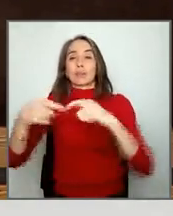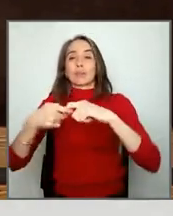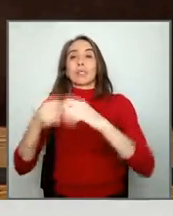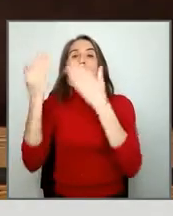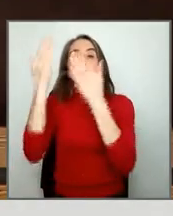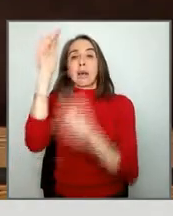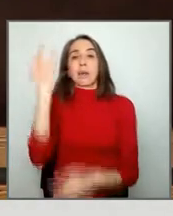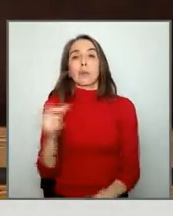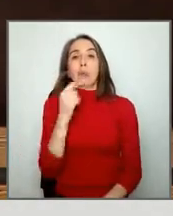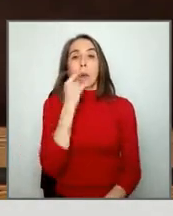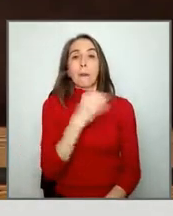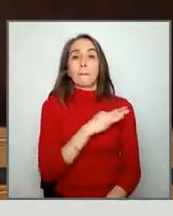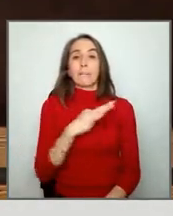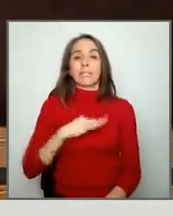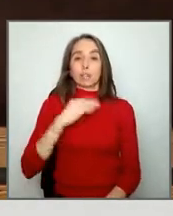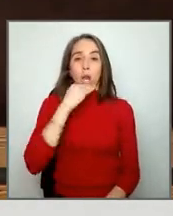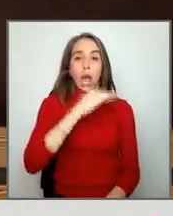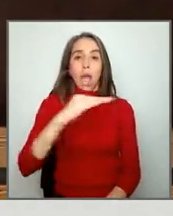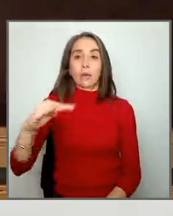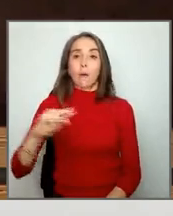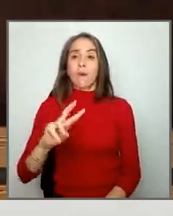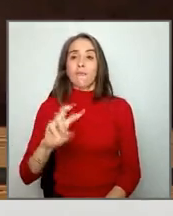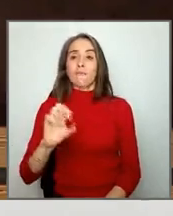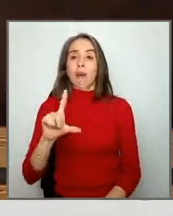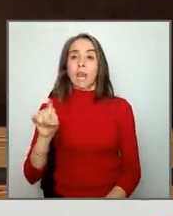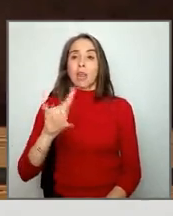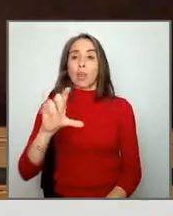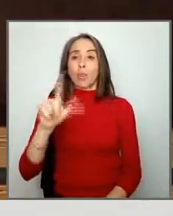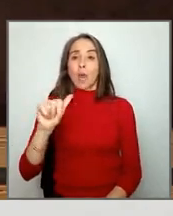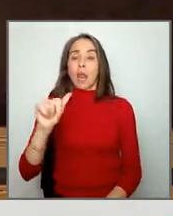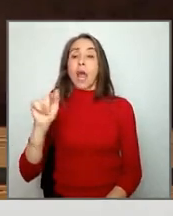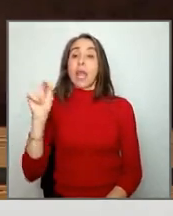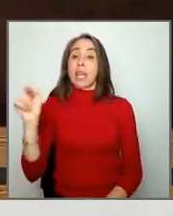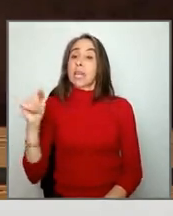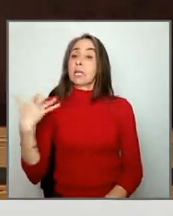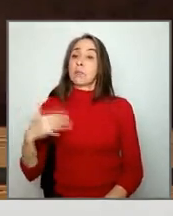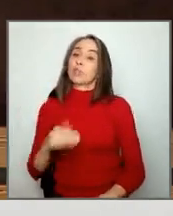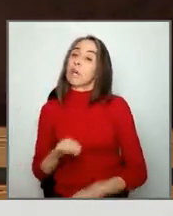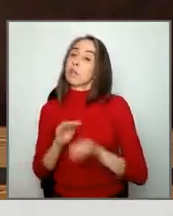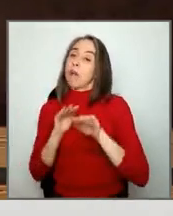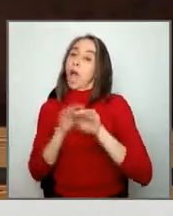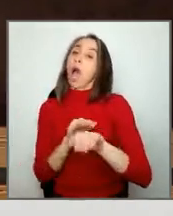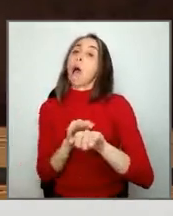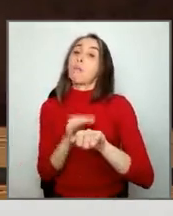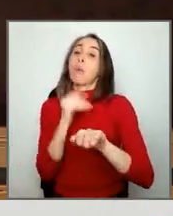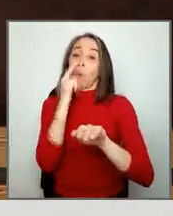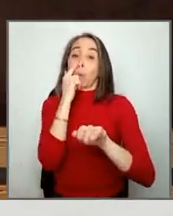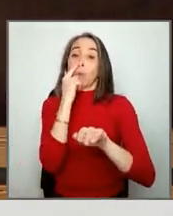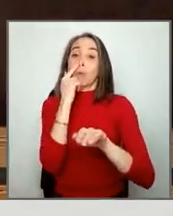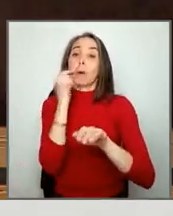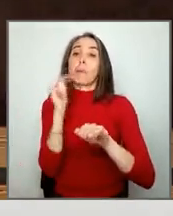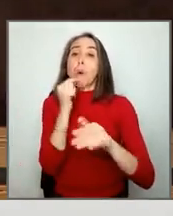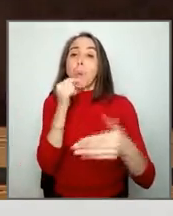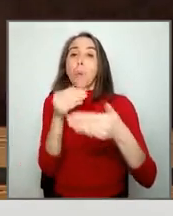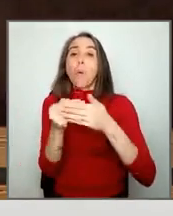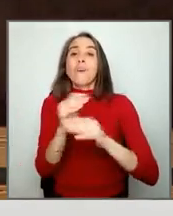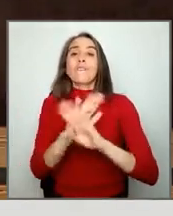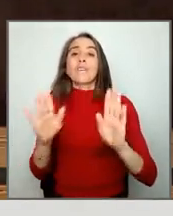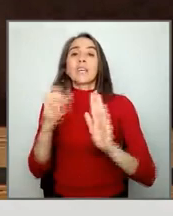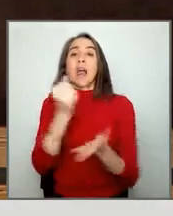Esteban Valenzuela quien ha sido un apoyo central para que hoy estemos en esta recta final